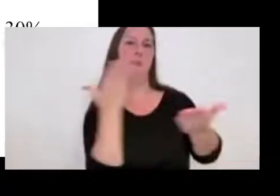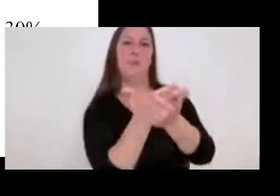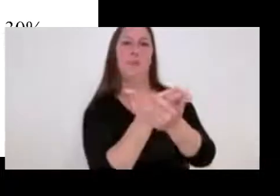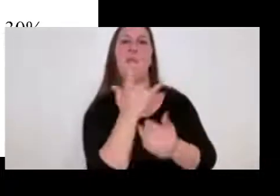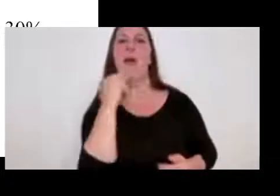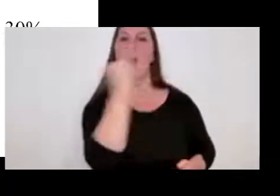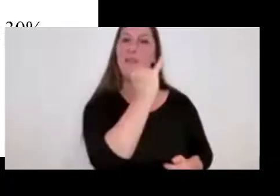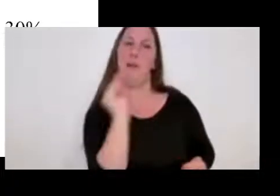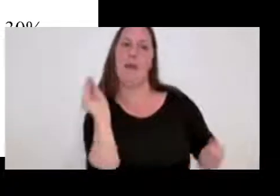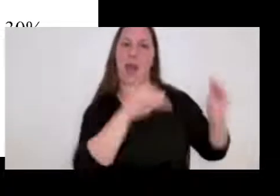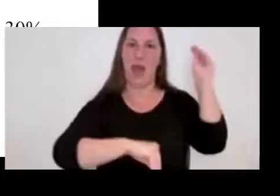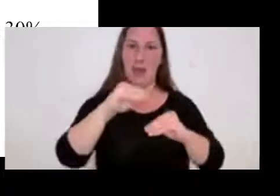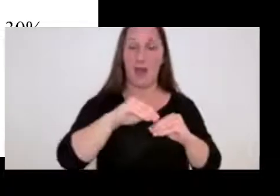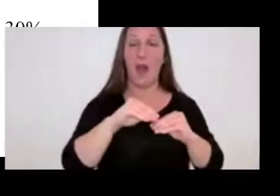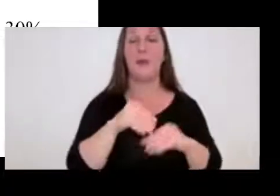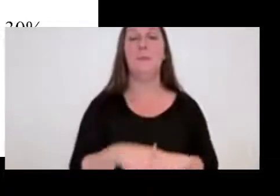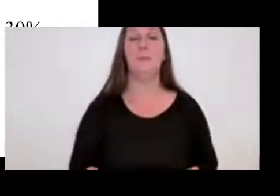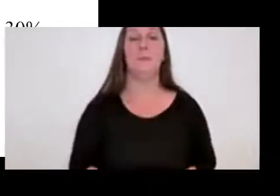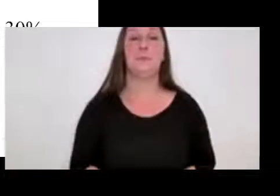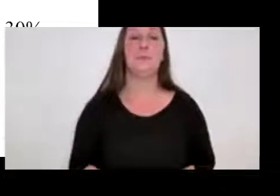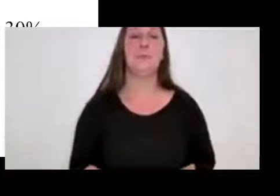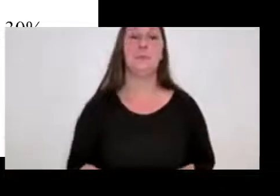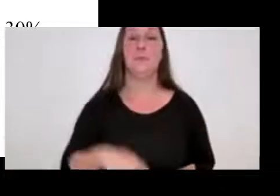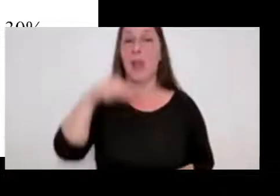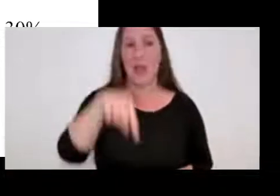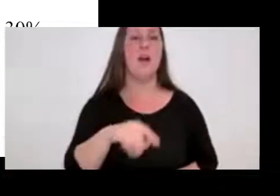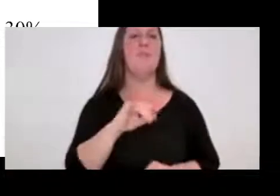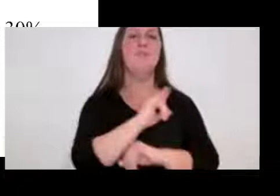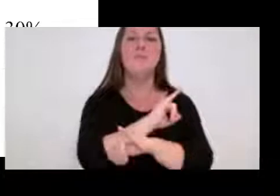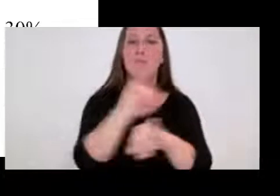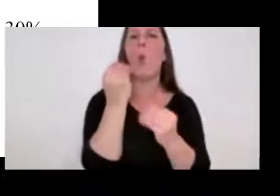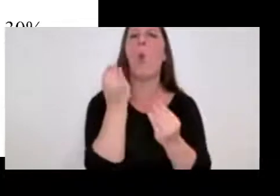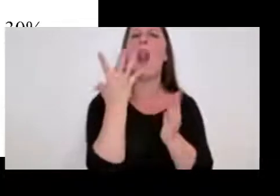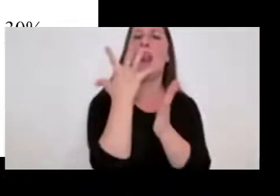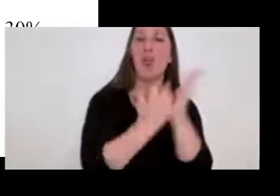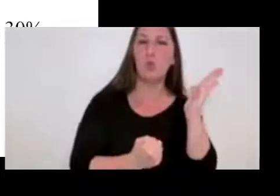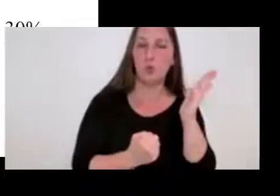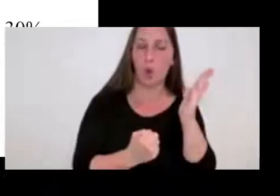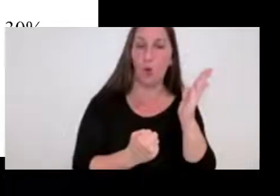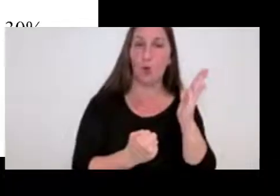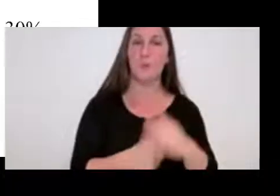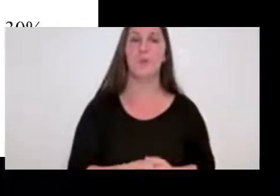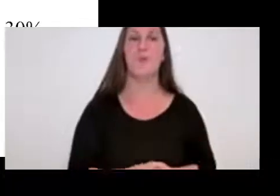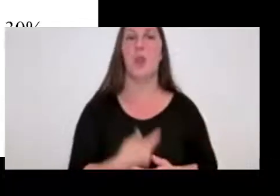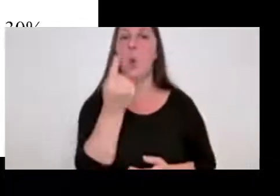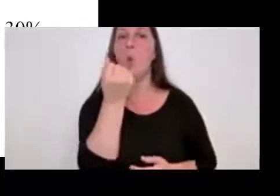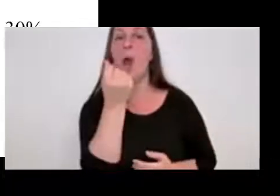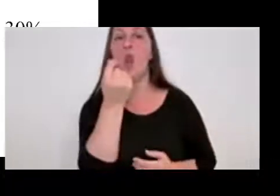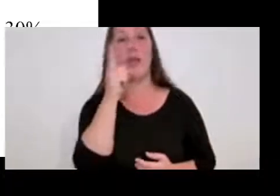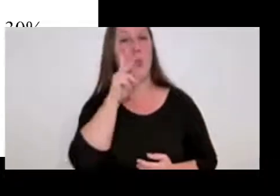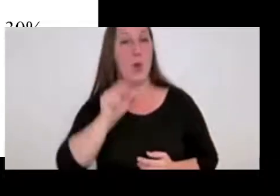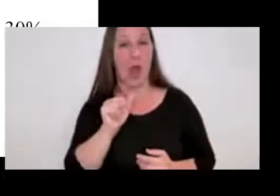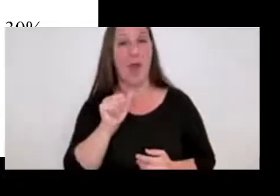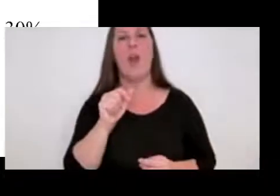computar. Aquí simplemente les dejo indicados cuál es la reducción en impuesto al valor agregado como